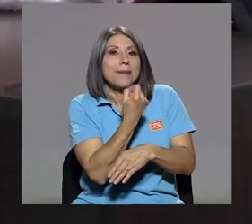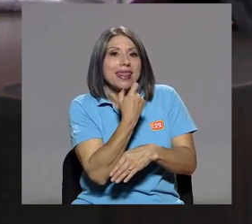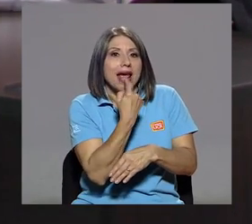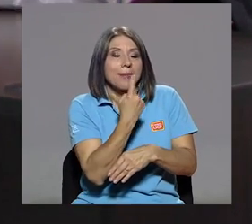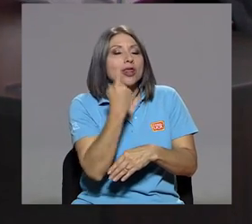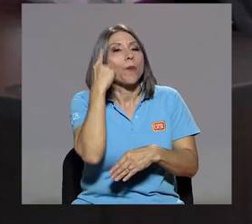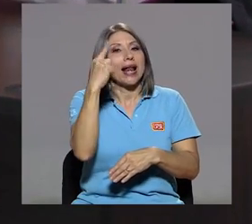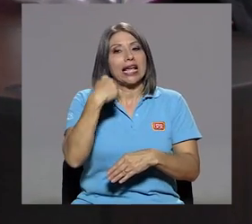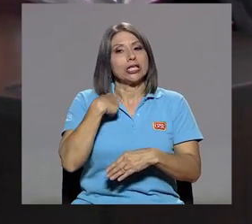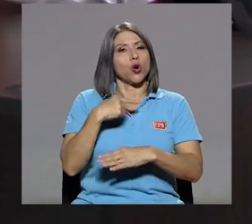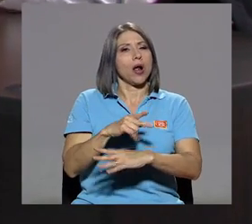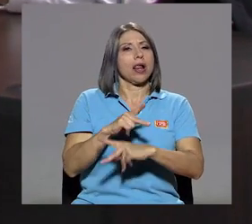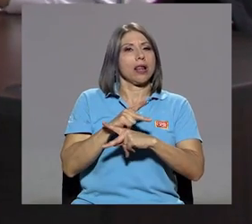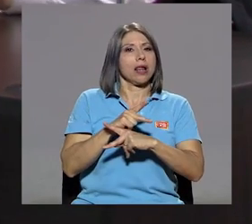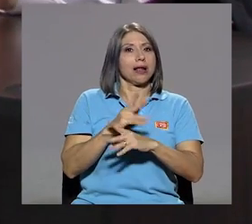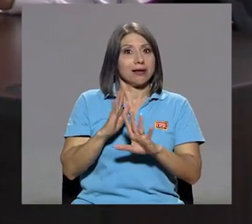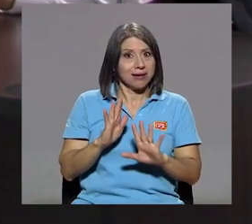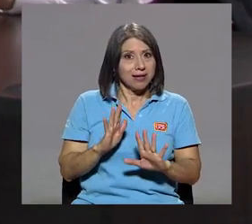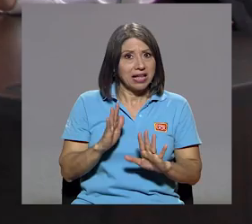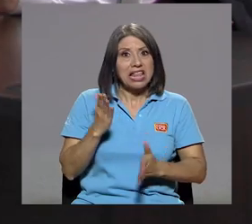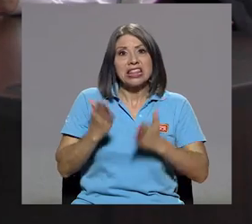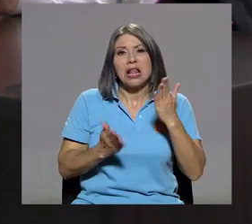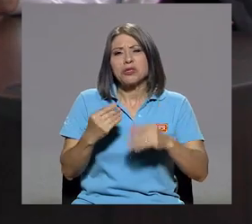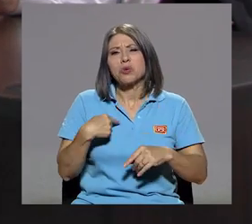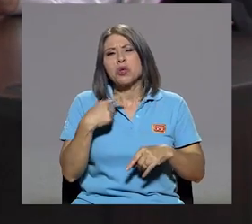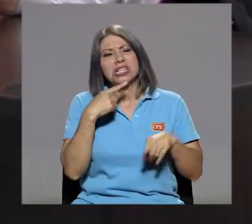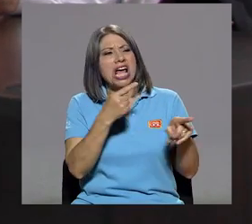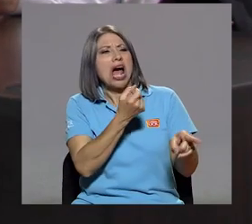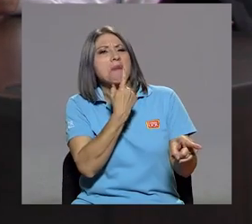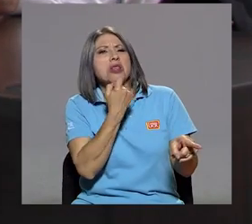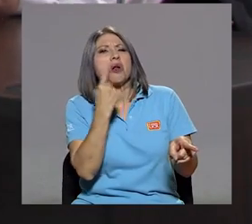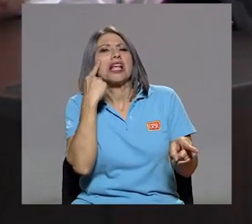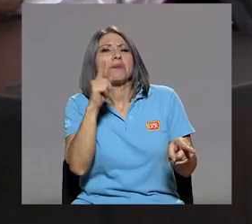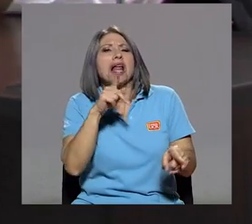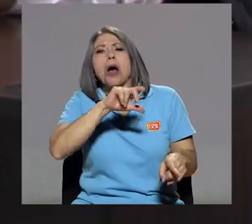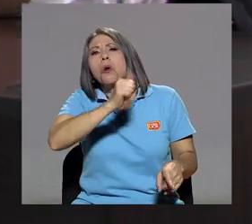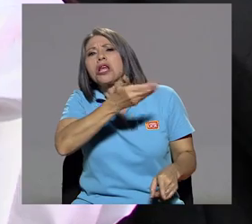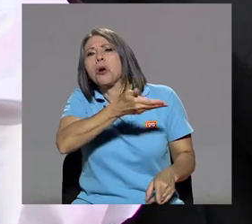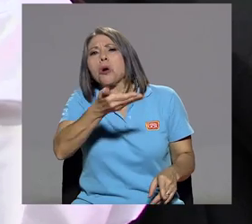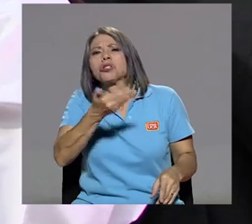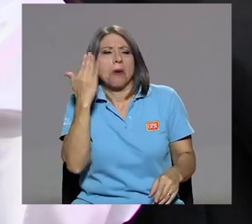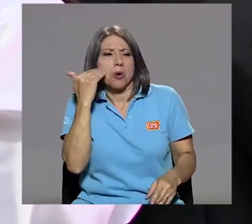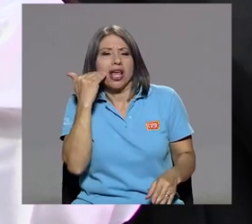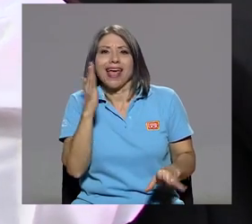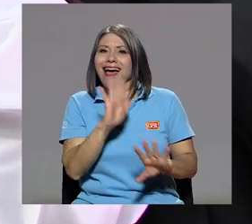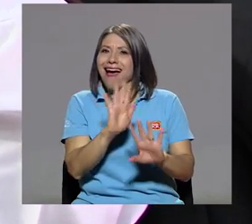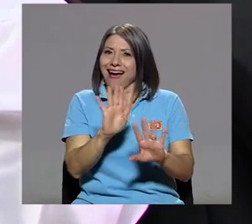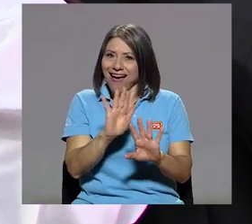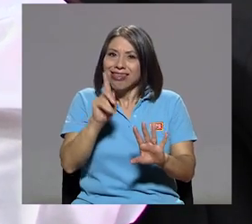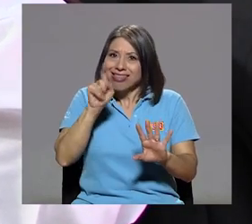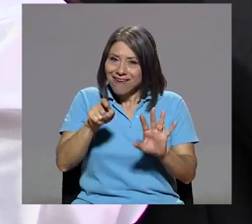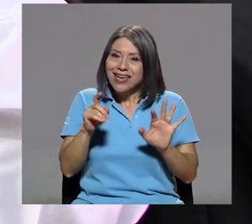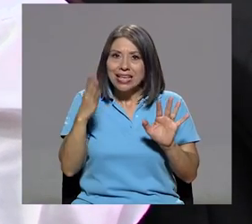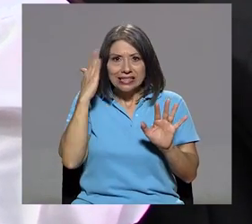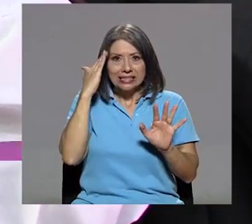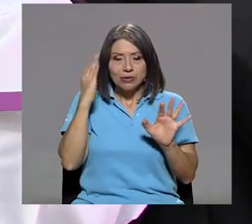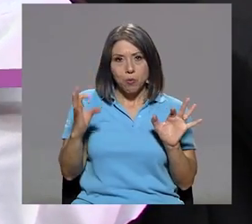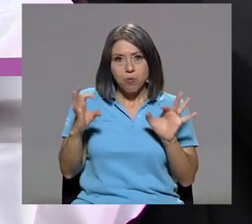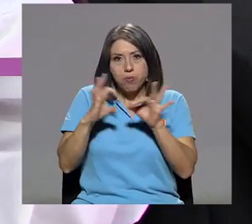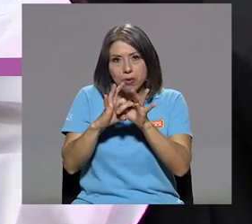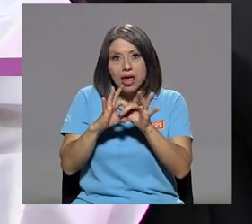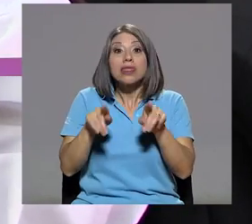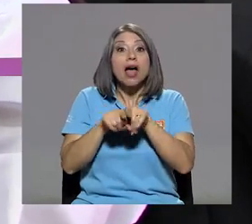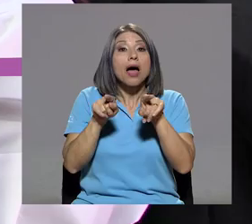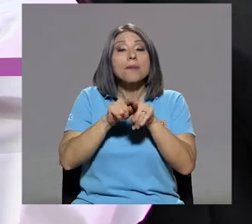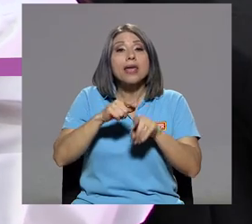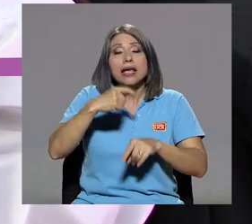correspondientes de algo tan distante que uno podría decir, bueno, pero son para la próstata, ¿por qué? Entonces, así hay muchos ejemplos donde nos podemos encontrar